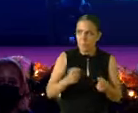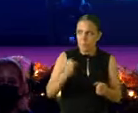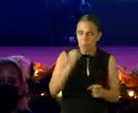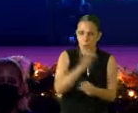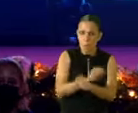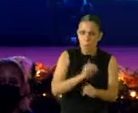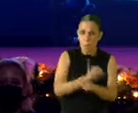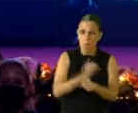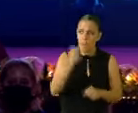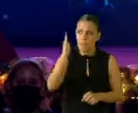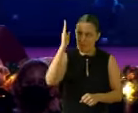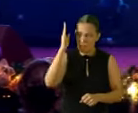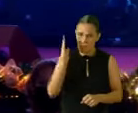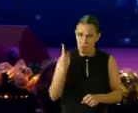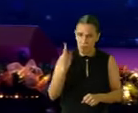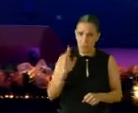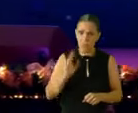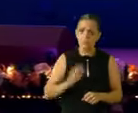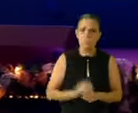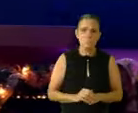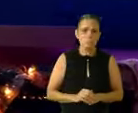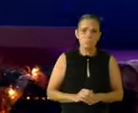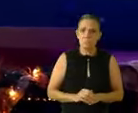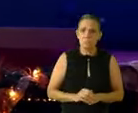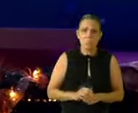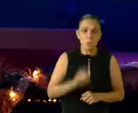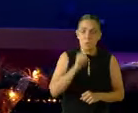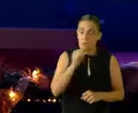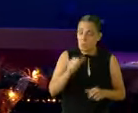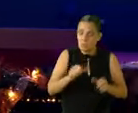Porque se paga la luz con dólares y centavos.